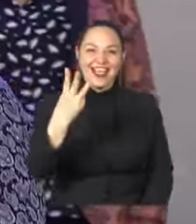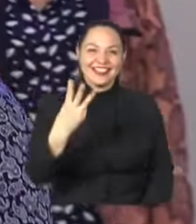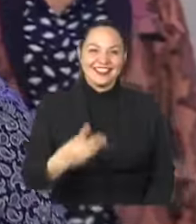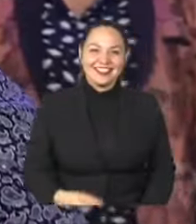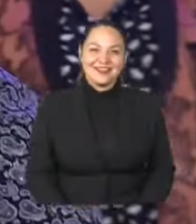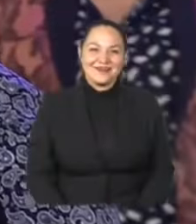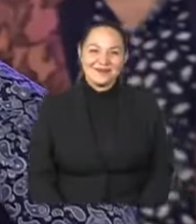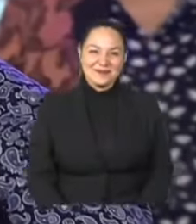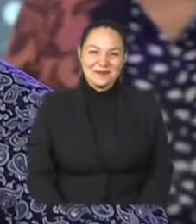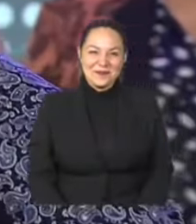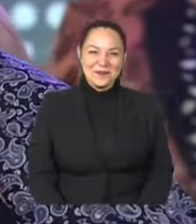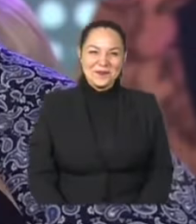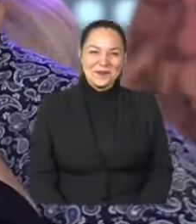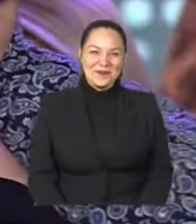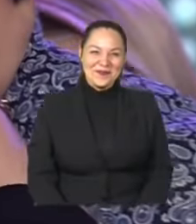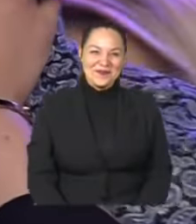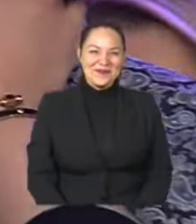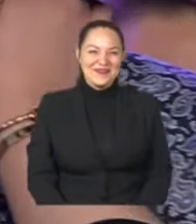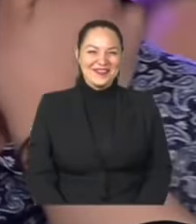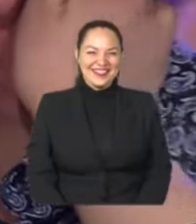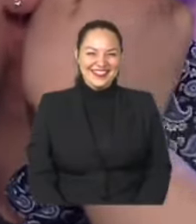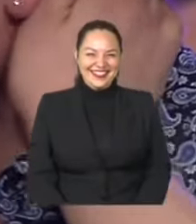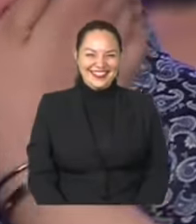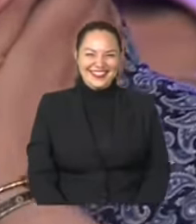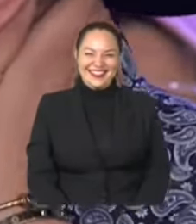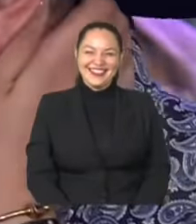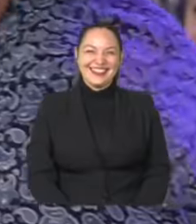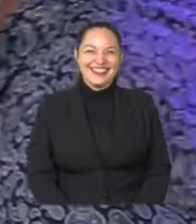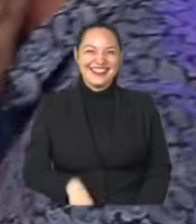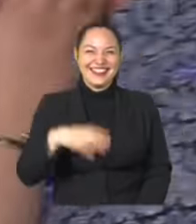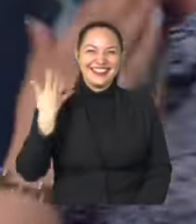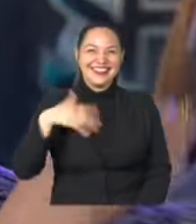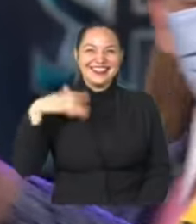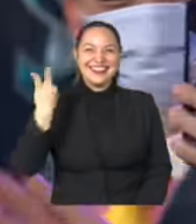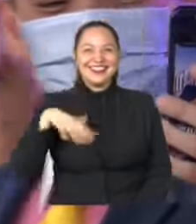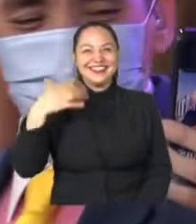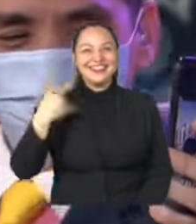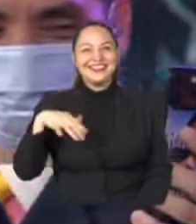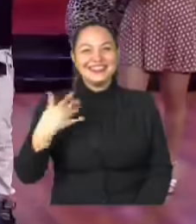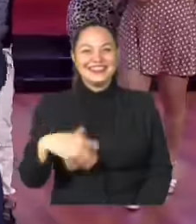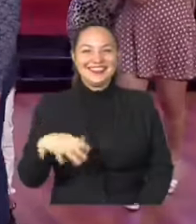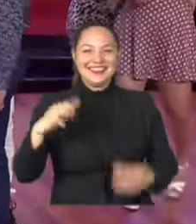de telenovela, tres. Vámonos. Míralo.